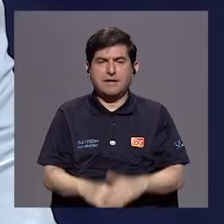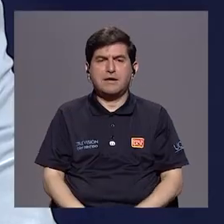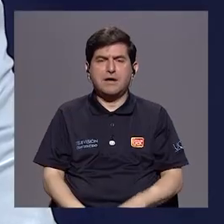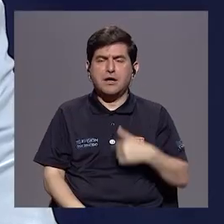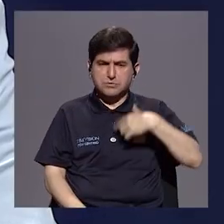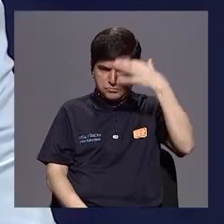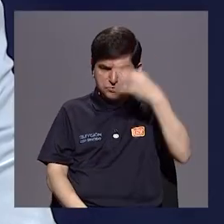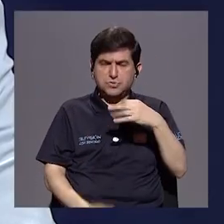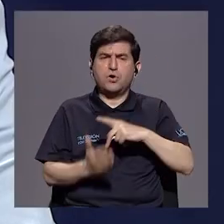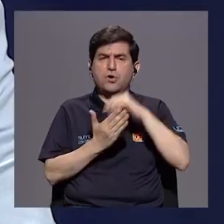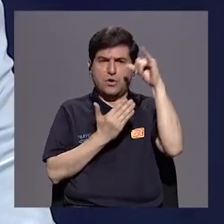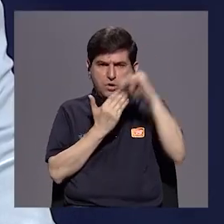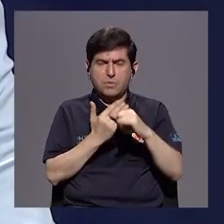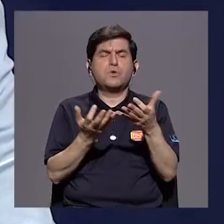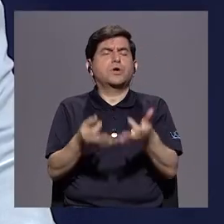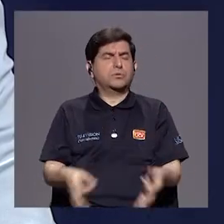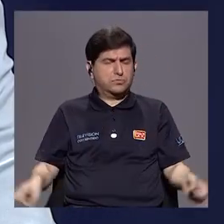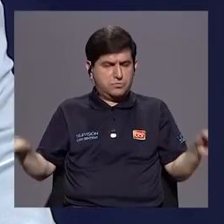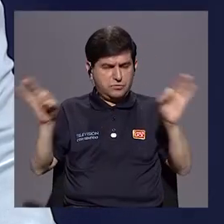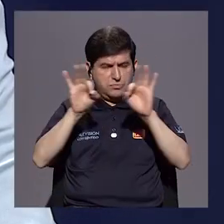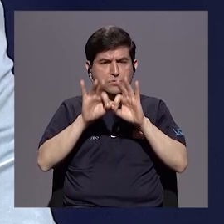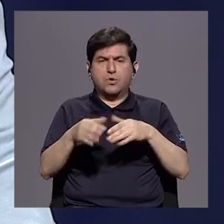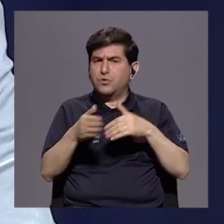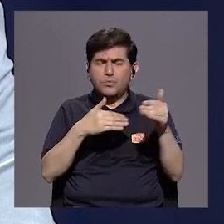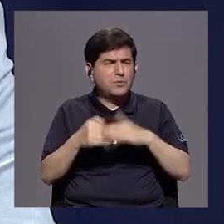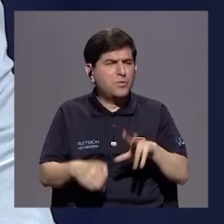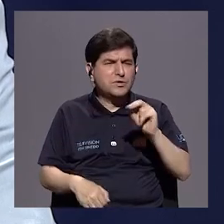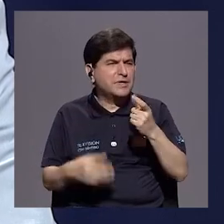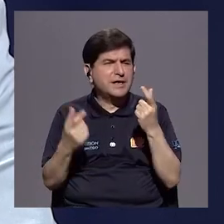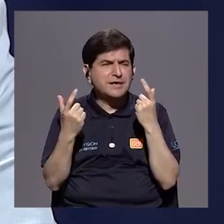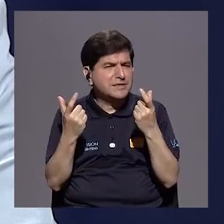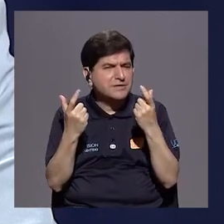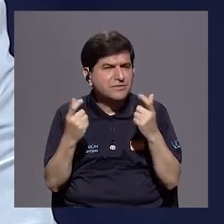proyecto que yo creo que es tremendamente importante lamentable